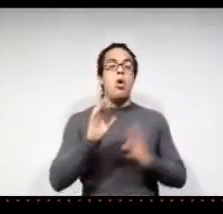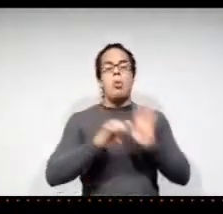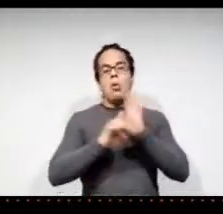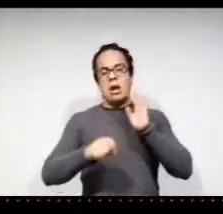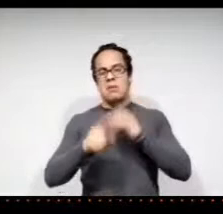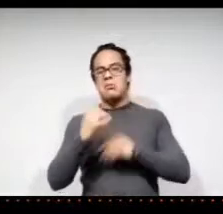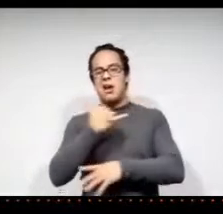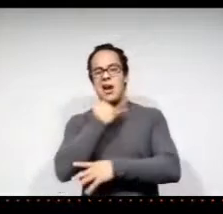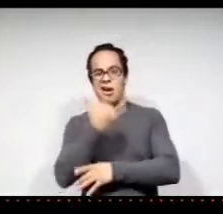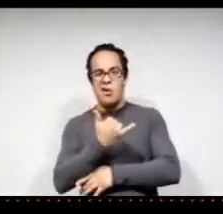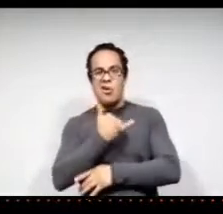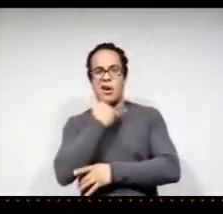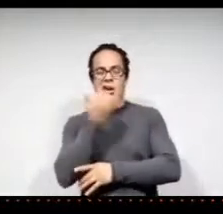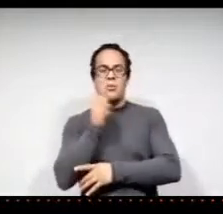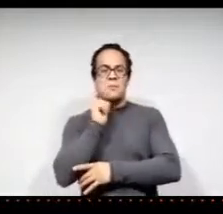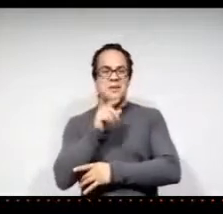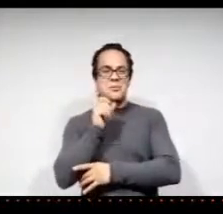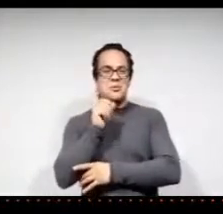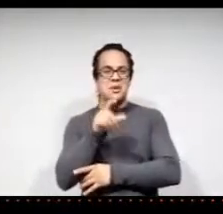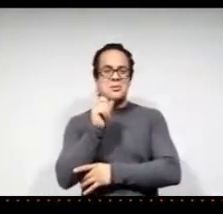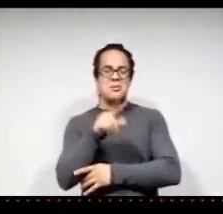esta